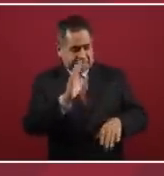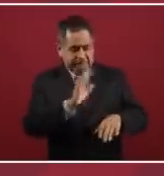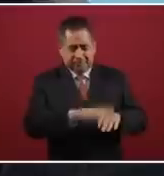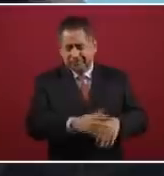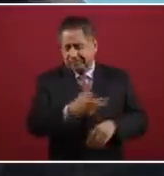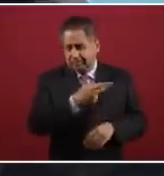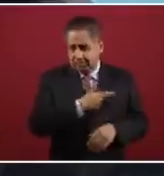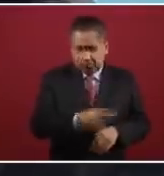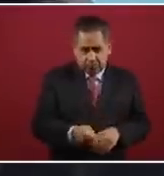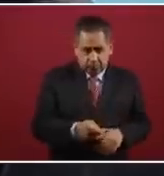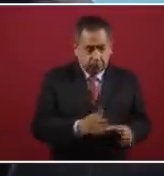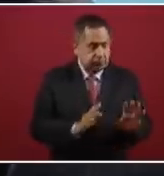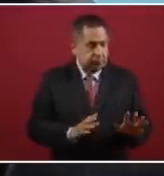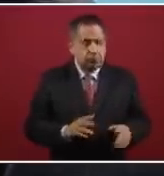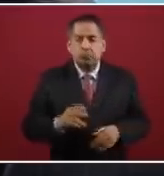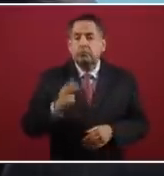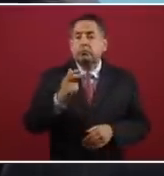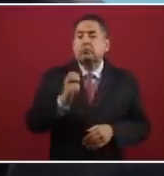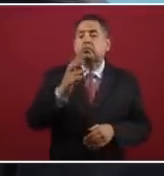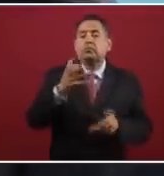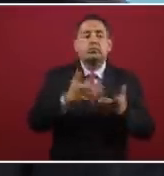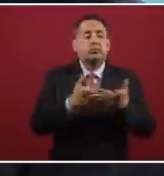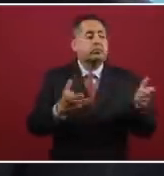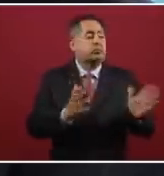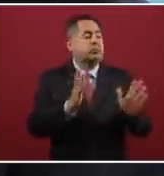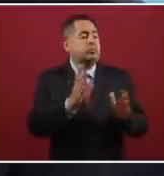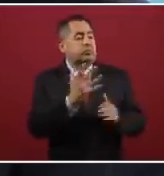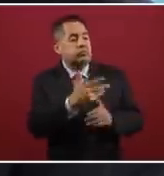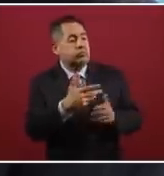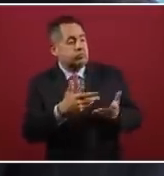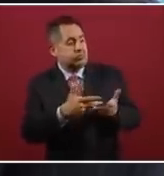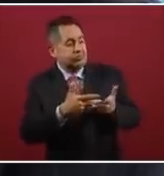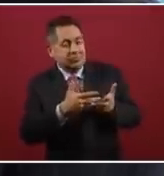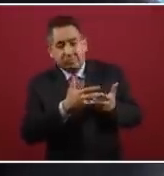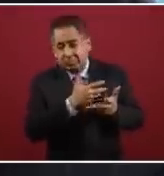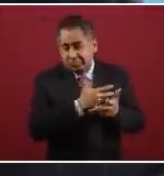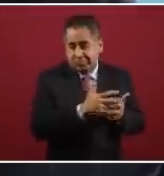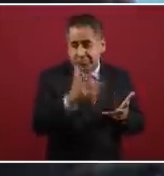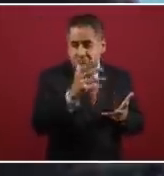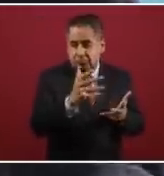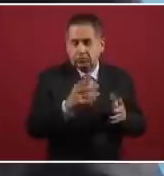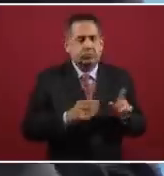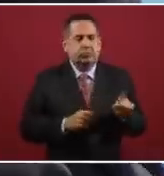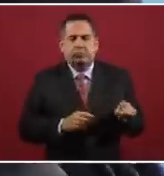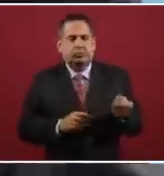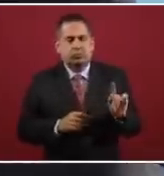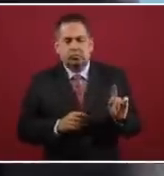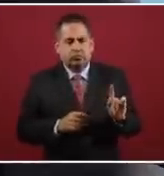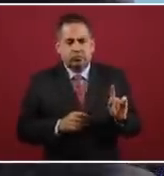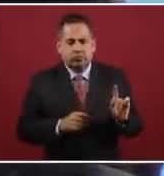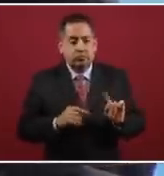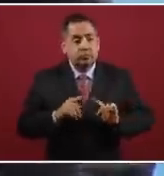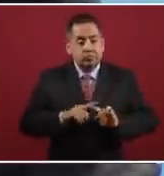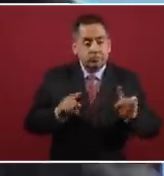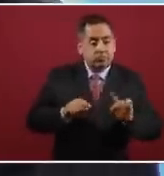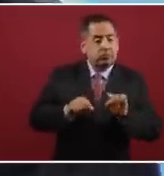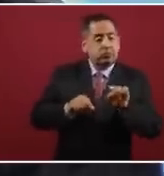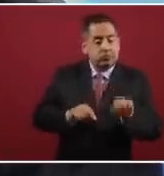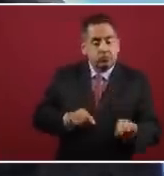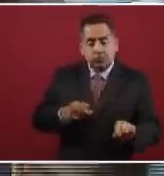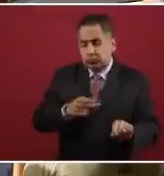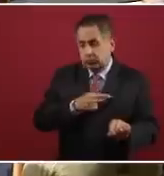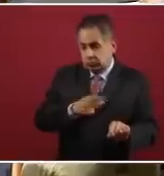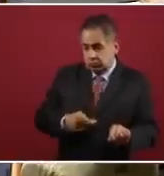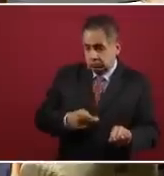de 5 hectáreas de temporal o que producen grandes cantidades, agricultores de los que puede estar orgulloso el